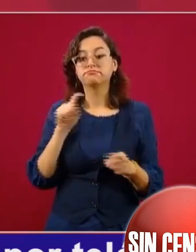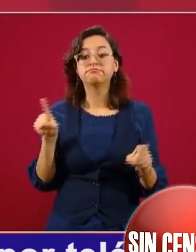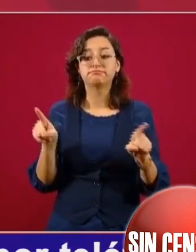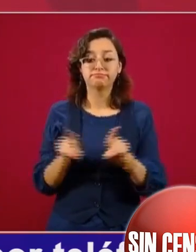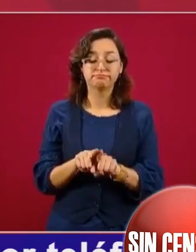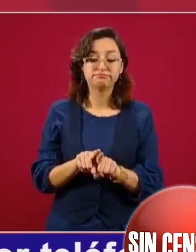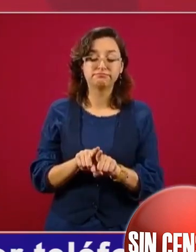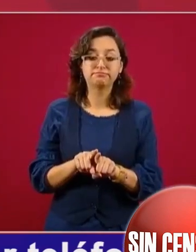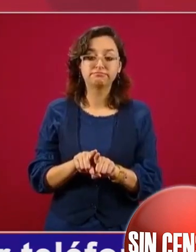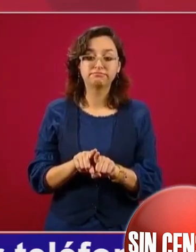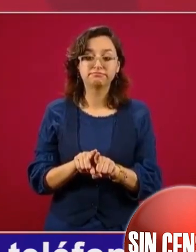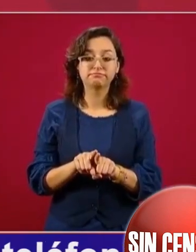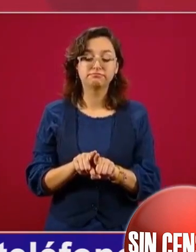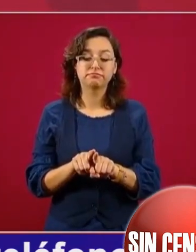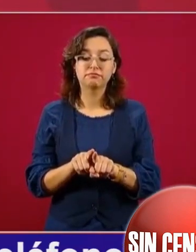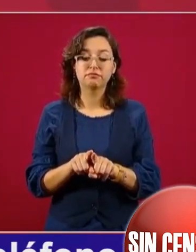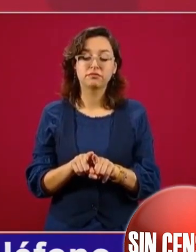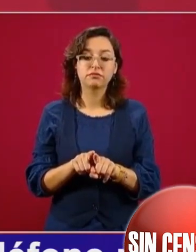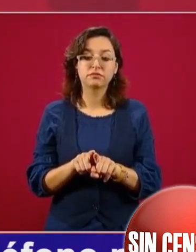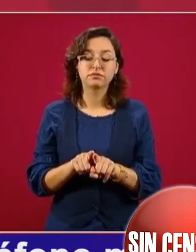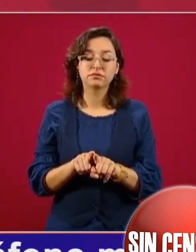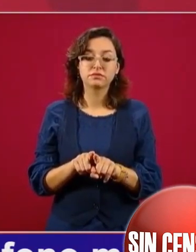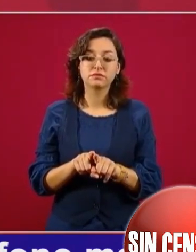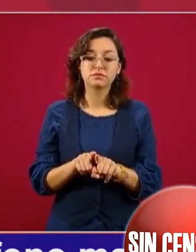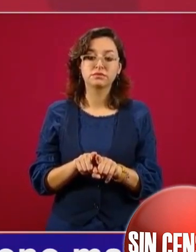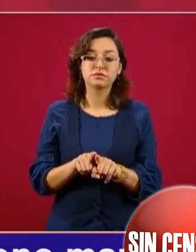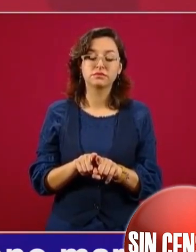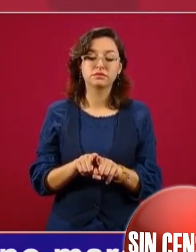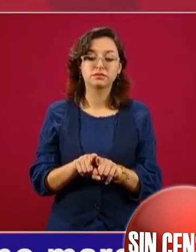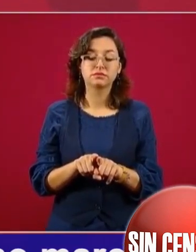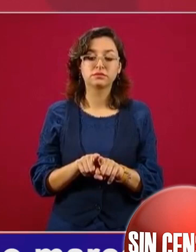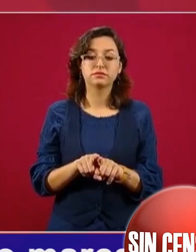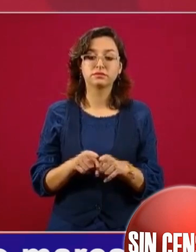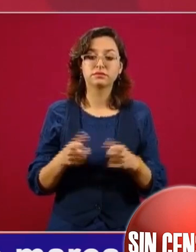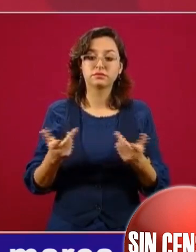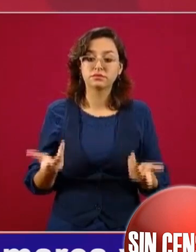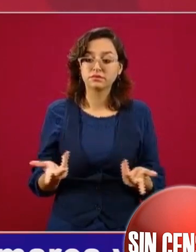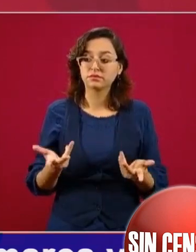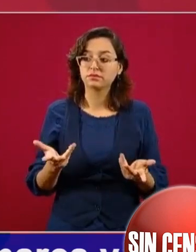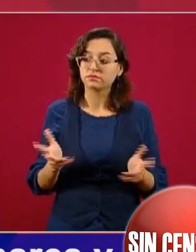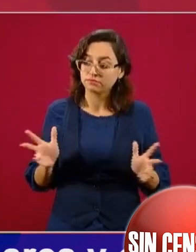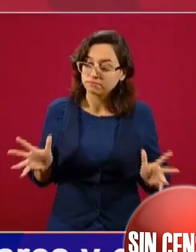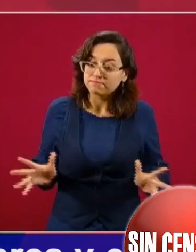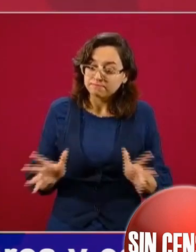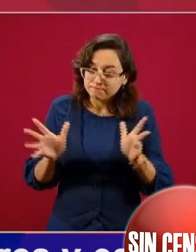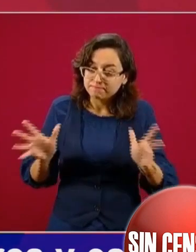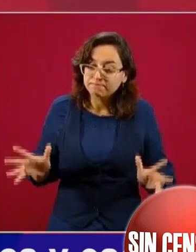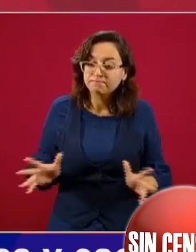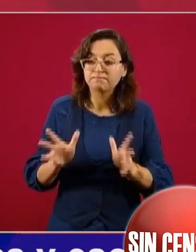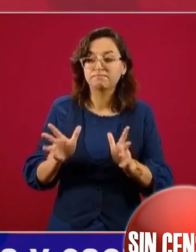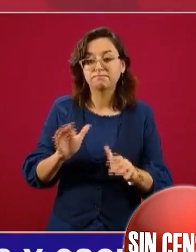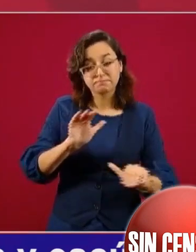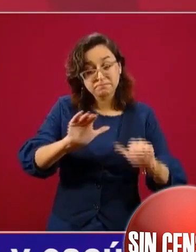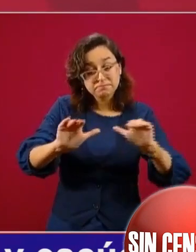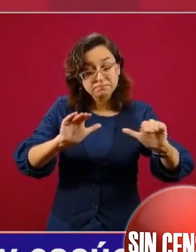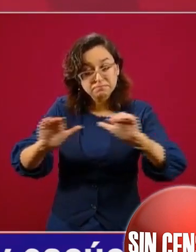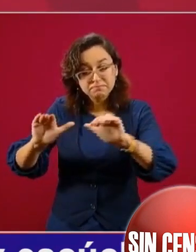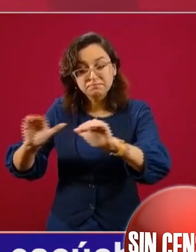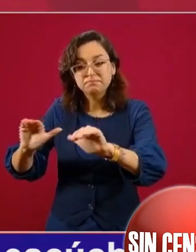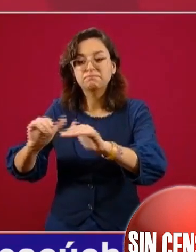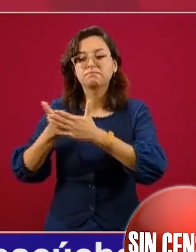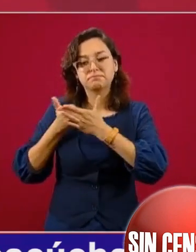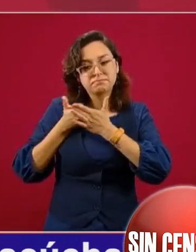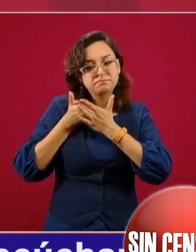también de que, como siempre, nos sigan ayudando para